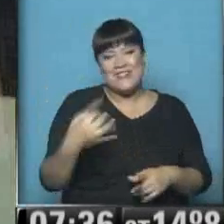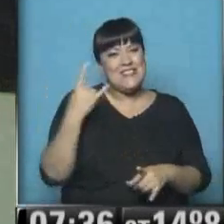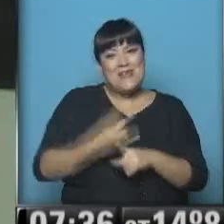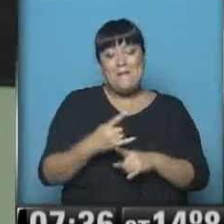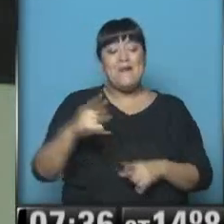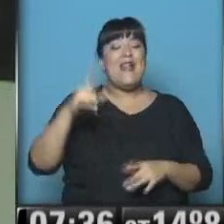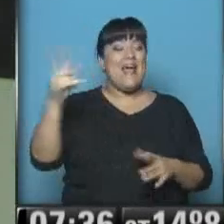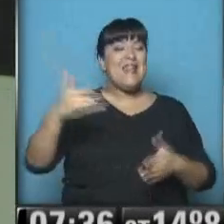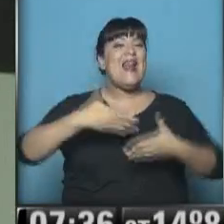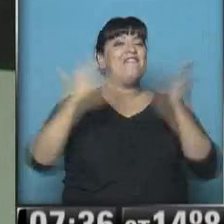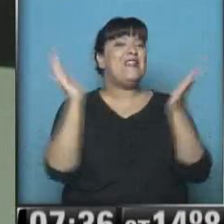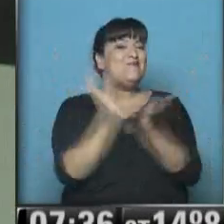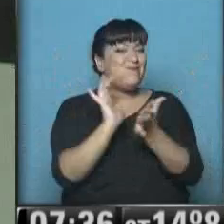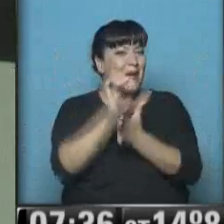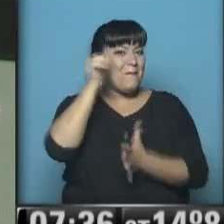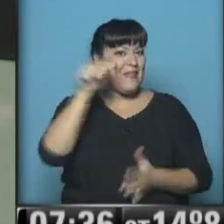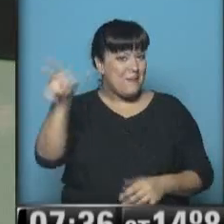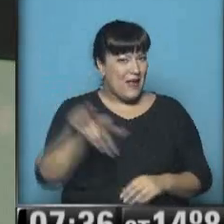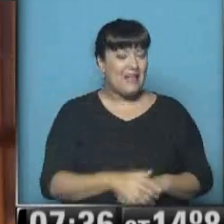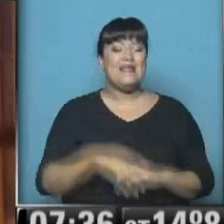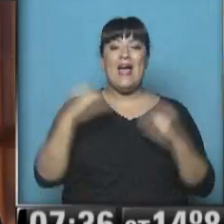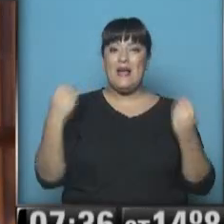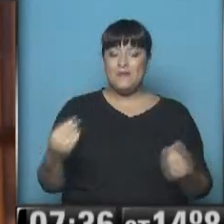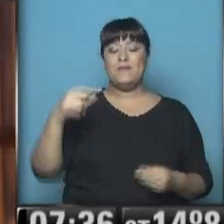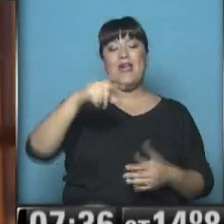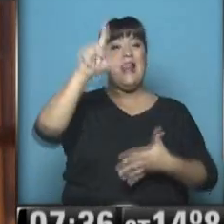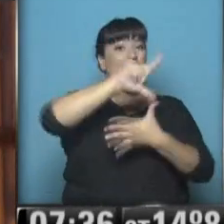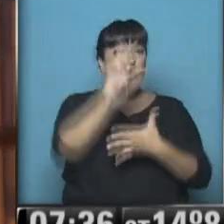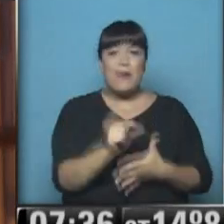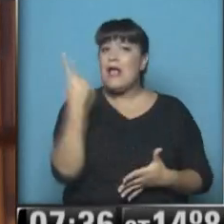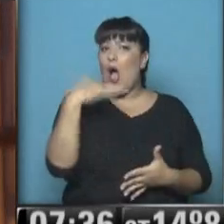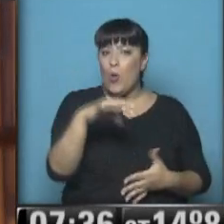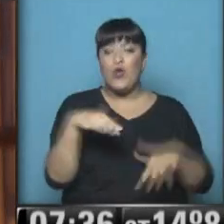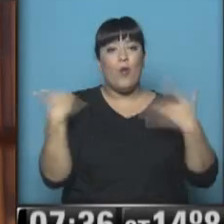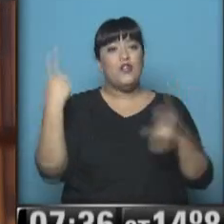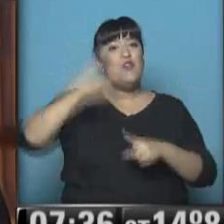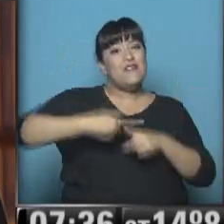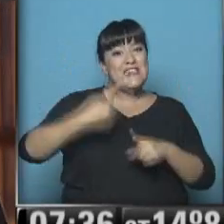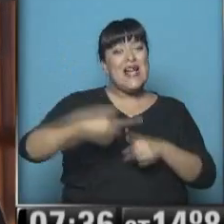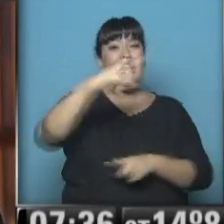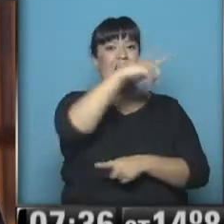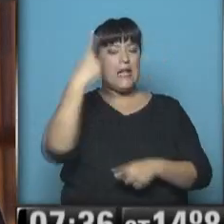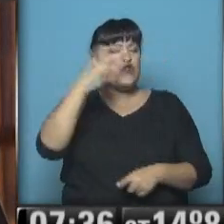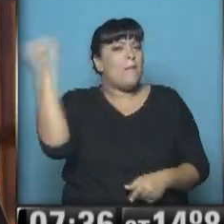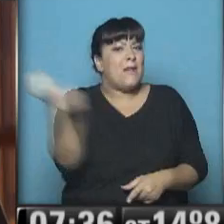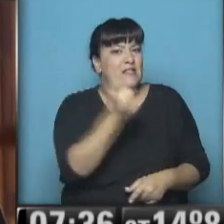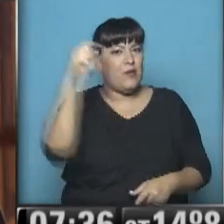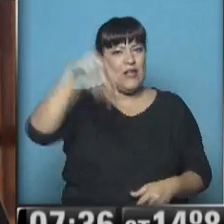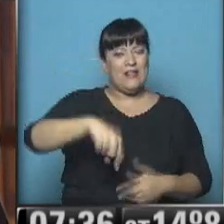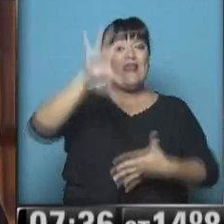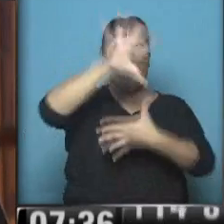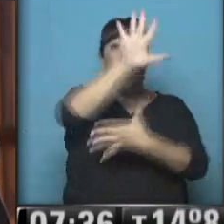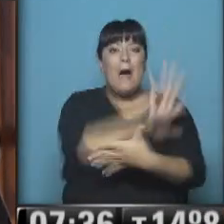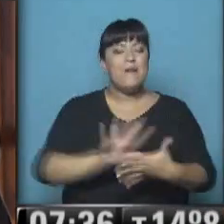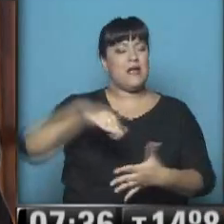feliz clásico y el único clases que tiene latinoamérica por eso es que el festival internacional de mar del plata es el más importante de nuestro continente